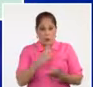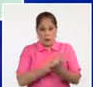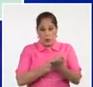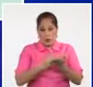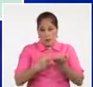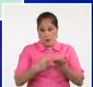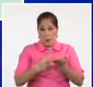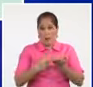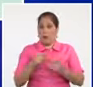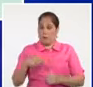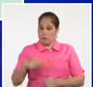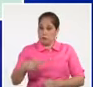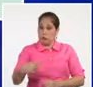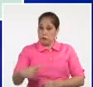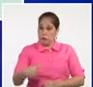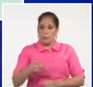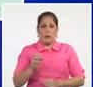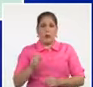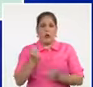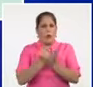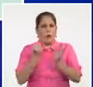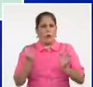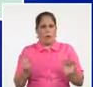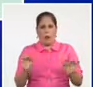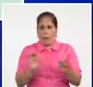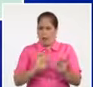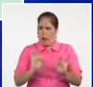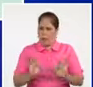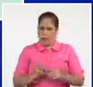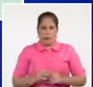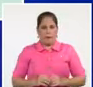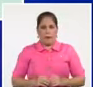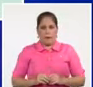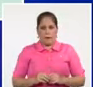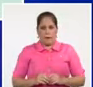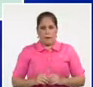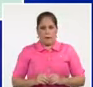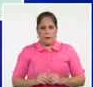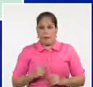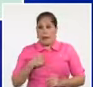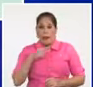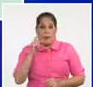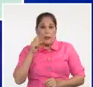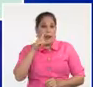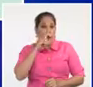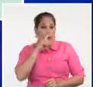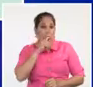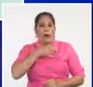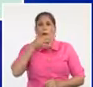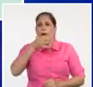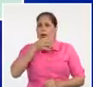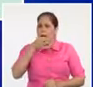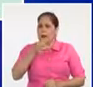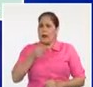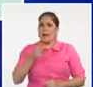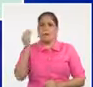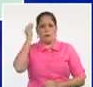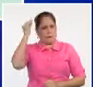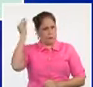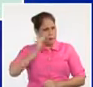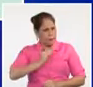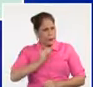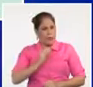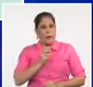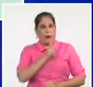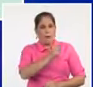consecutivos, sin diagnosticar casos, terminando, como se ha hecho público, la